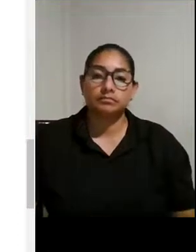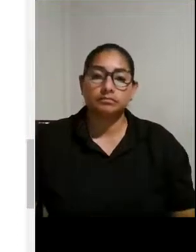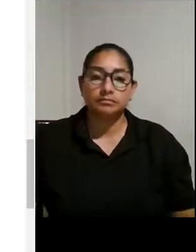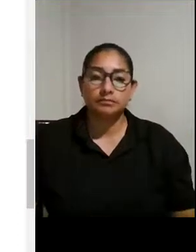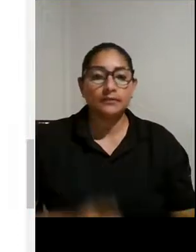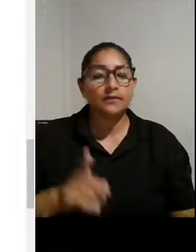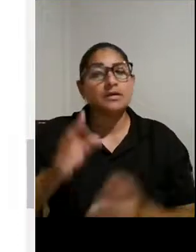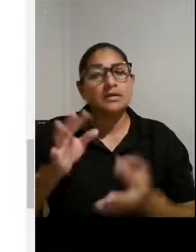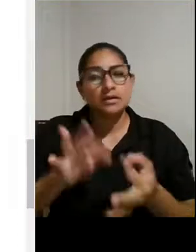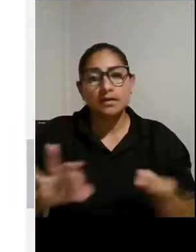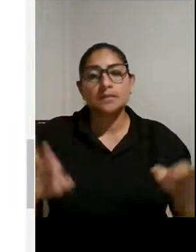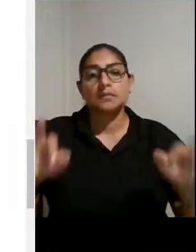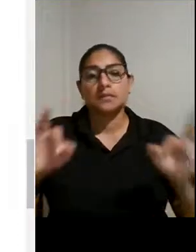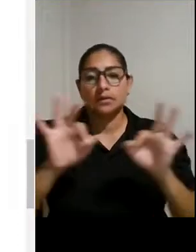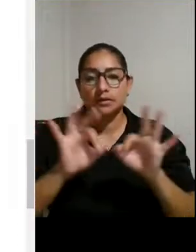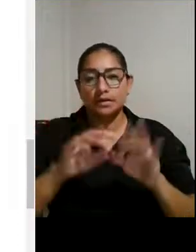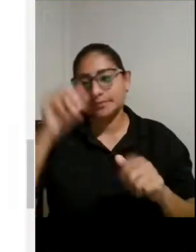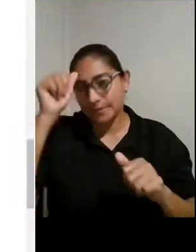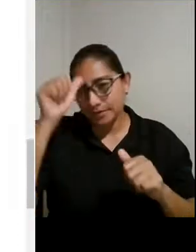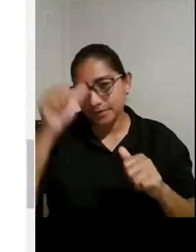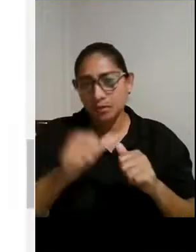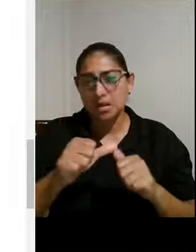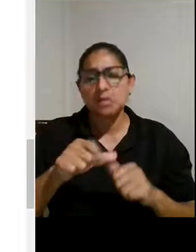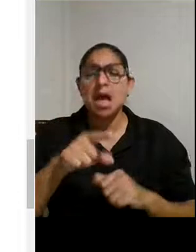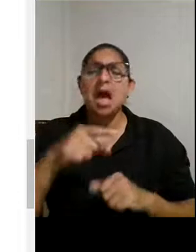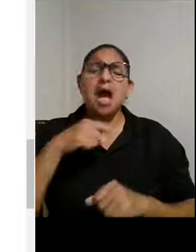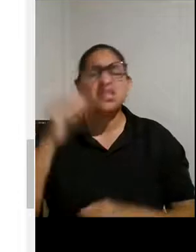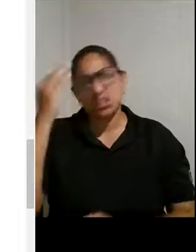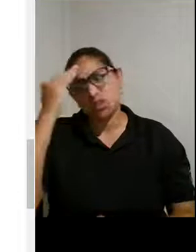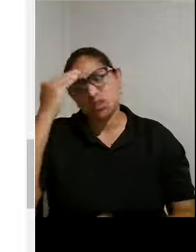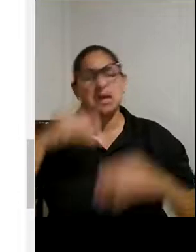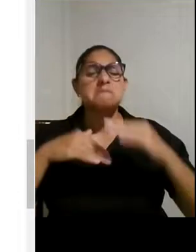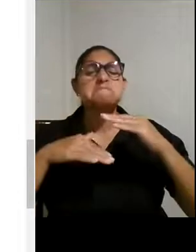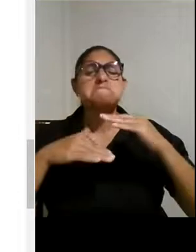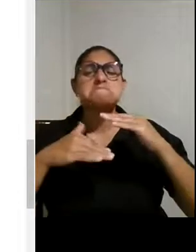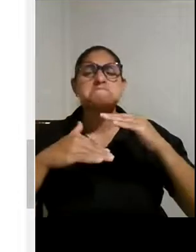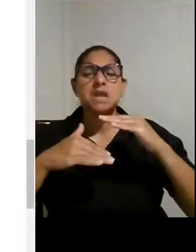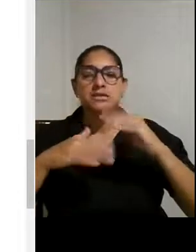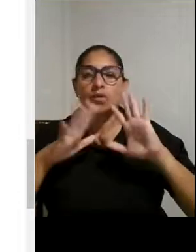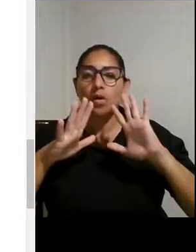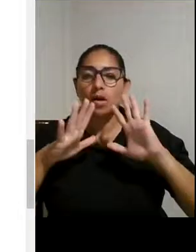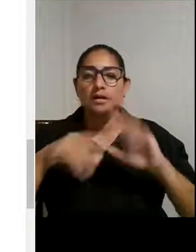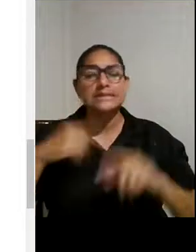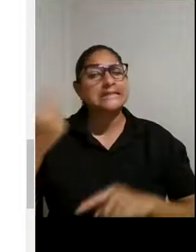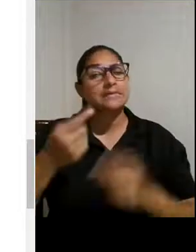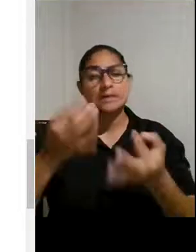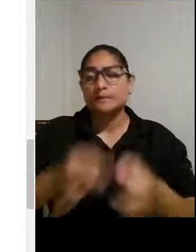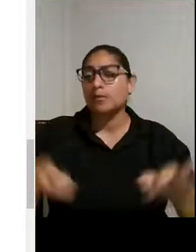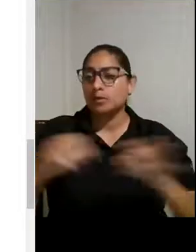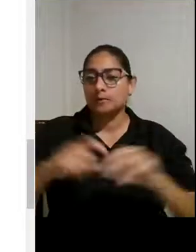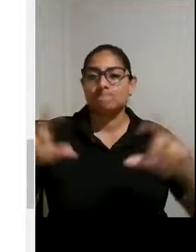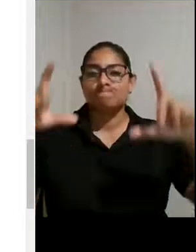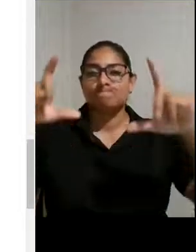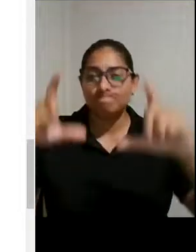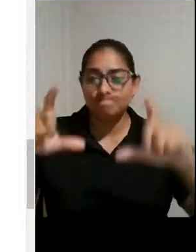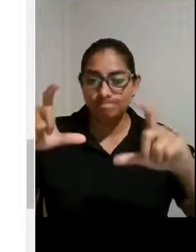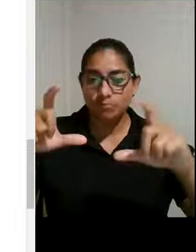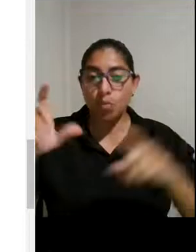importante, recordemos, aunque es algo básico, que tenemos que utilizar los paréntesis cuando vamos a restar